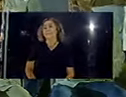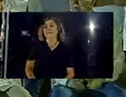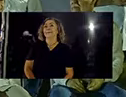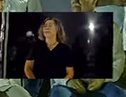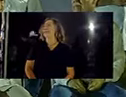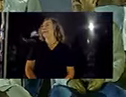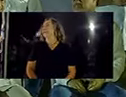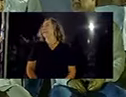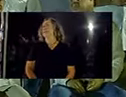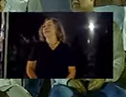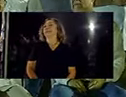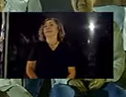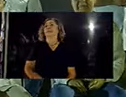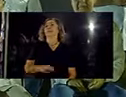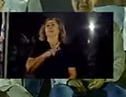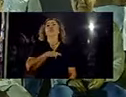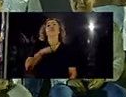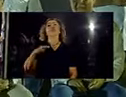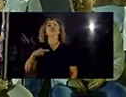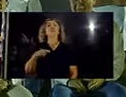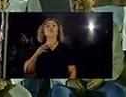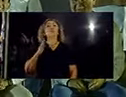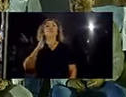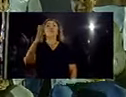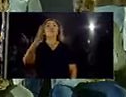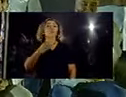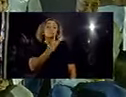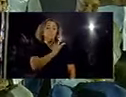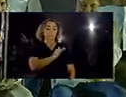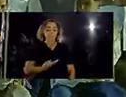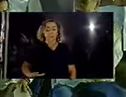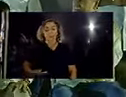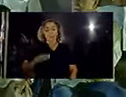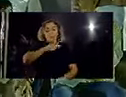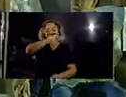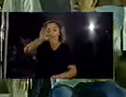Mena nuestro alcalde de Mérida romel